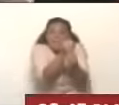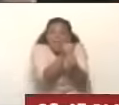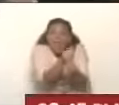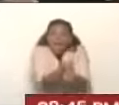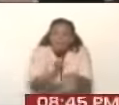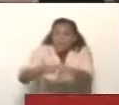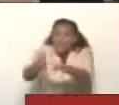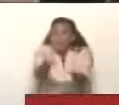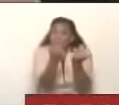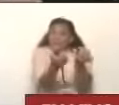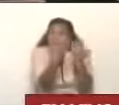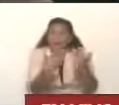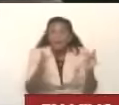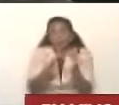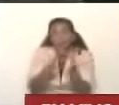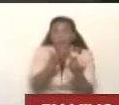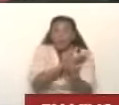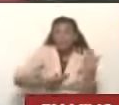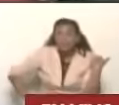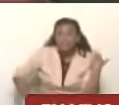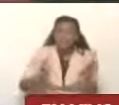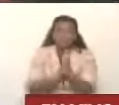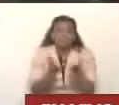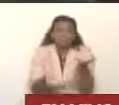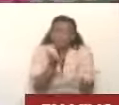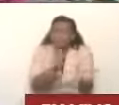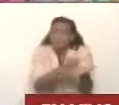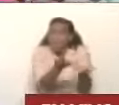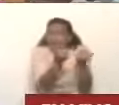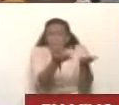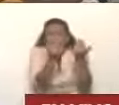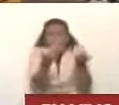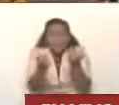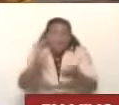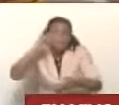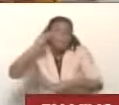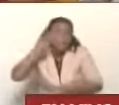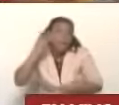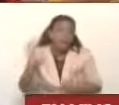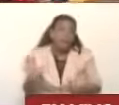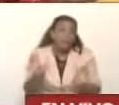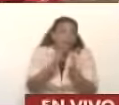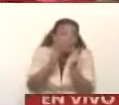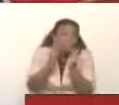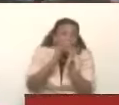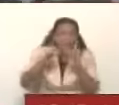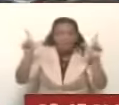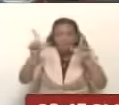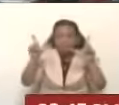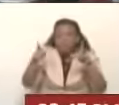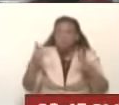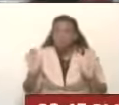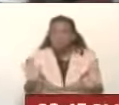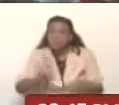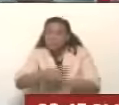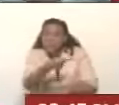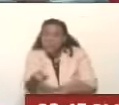calientica. Calientica. Calientica, porque acabábamos de salir de